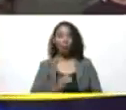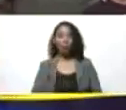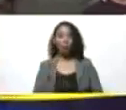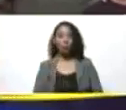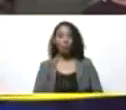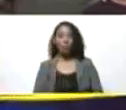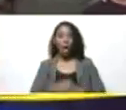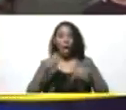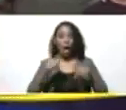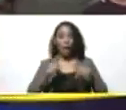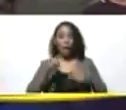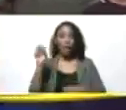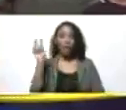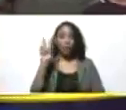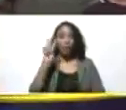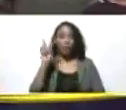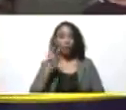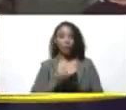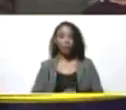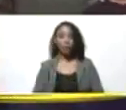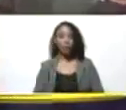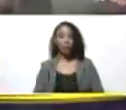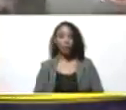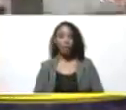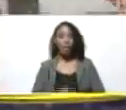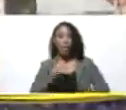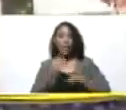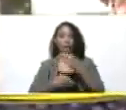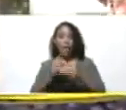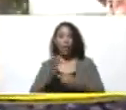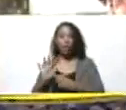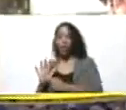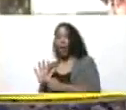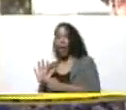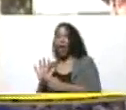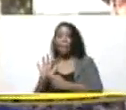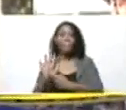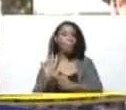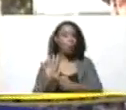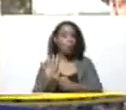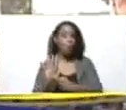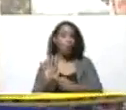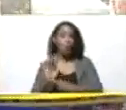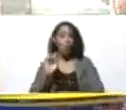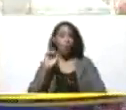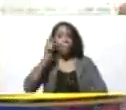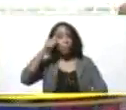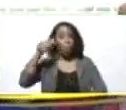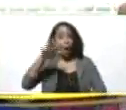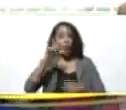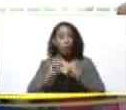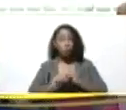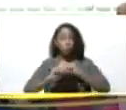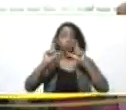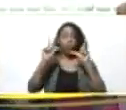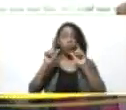Desde Venezuela se ha emanado un ejemplo de un pueblo que ha sorprendido al